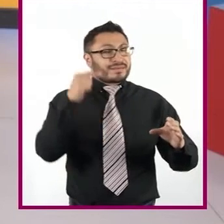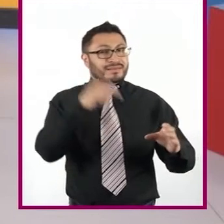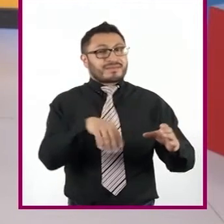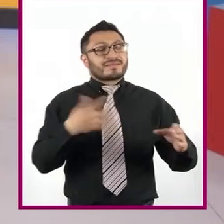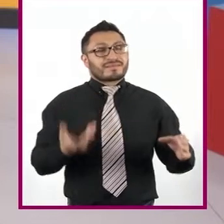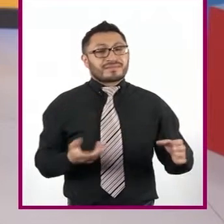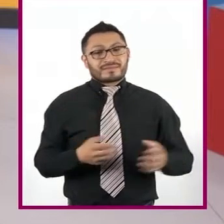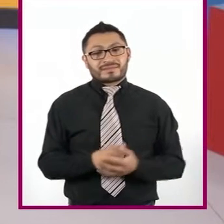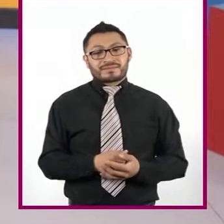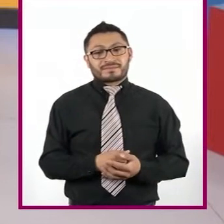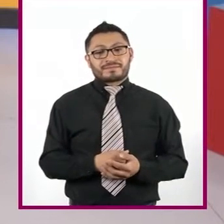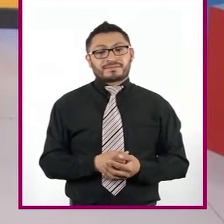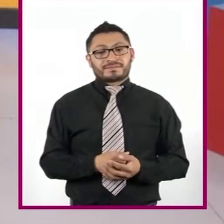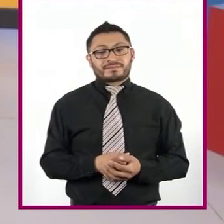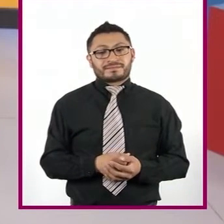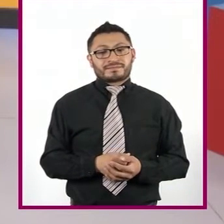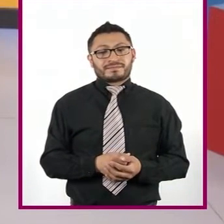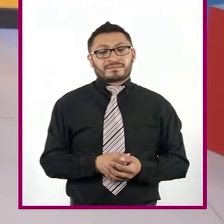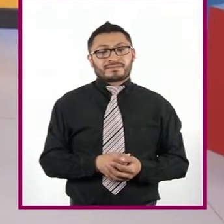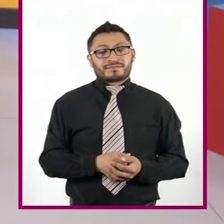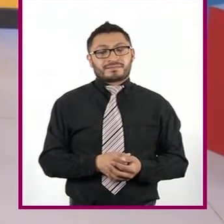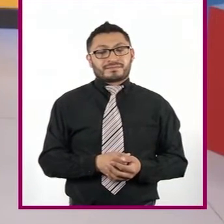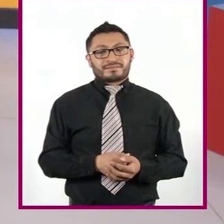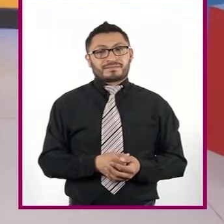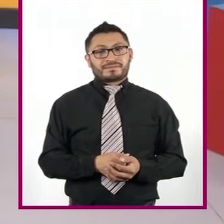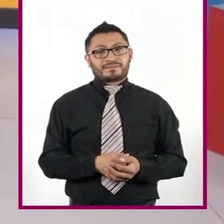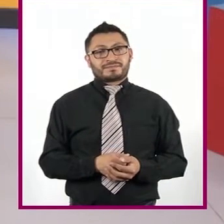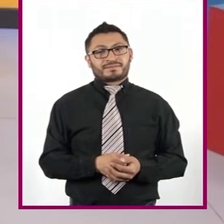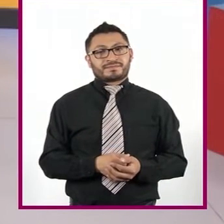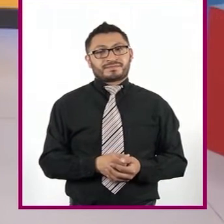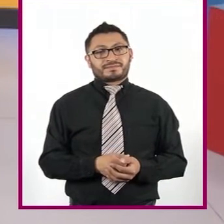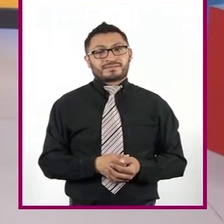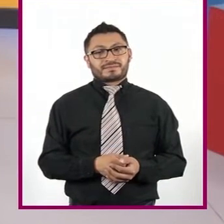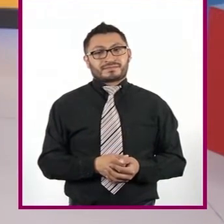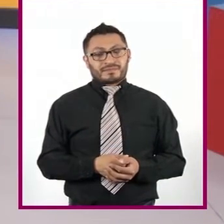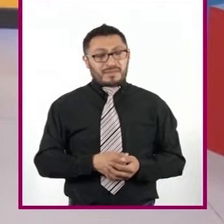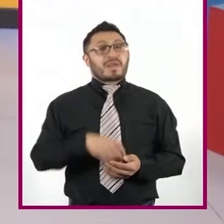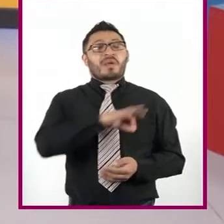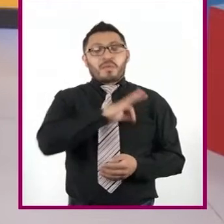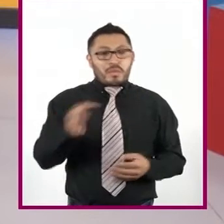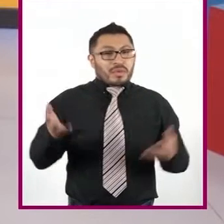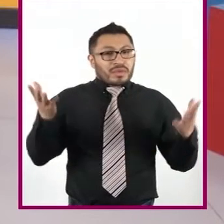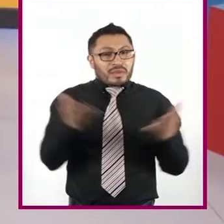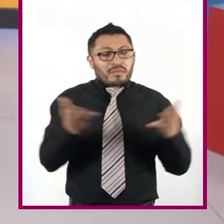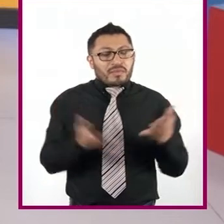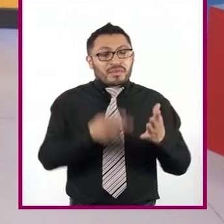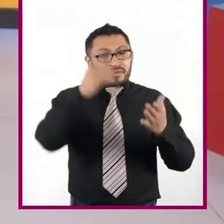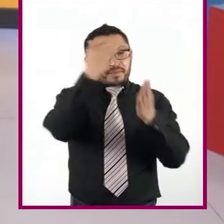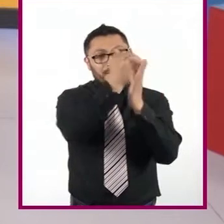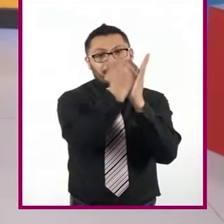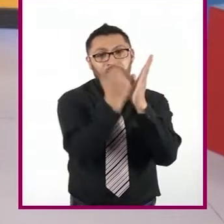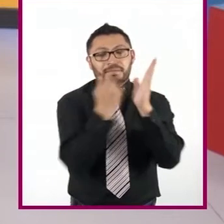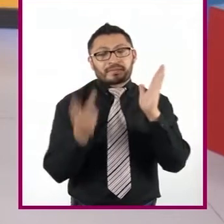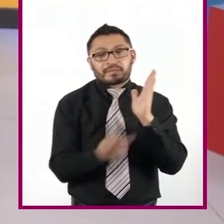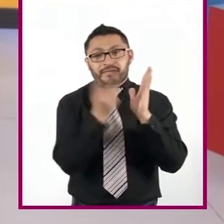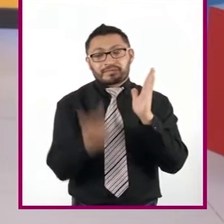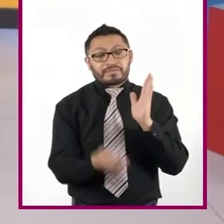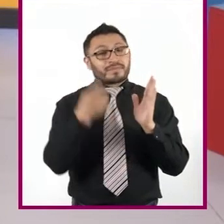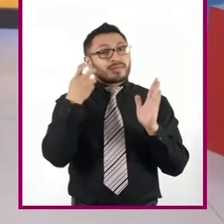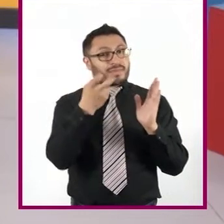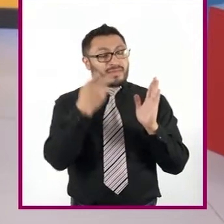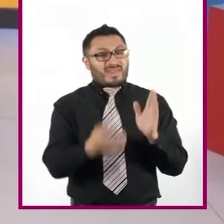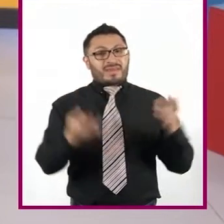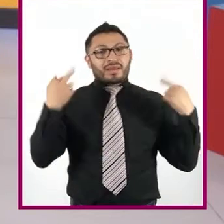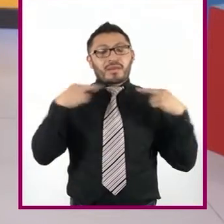será aplicada, podemos enfocarnos en la construcción de la encuesta. para lo cual la profesora elaboró